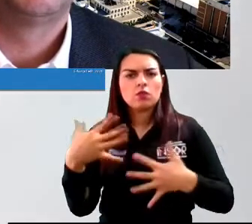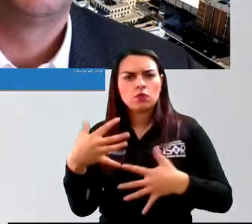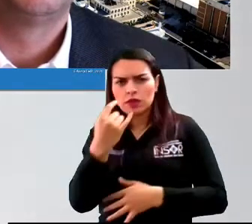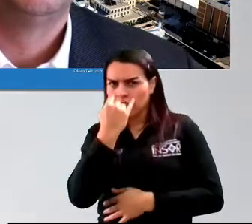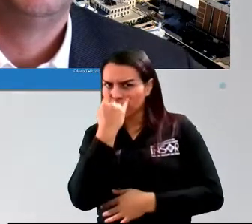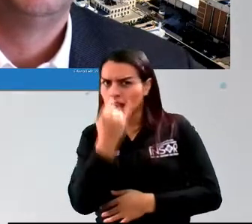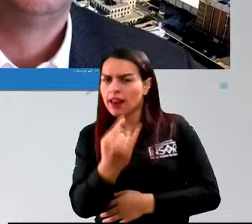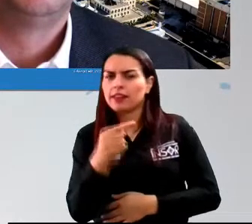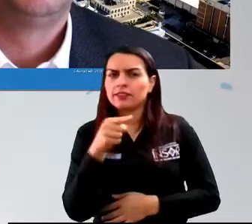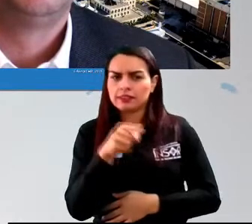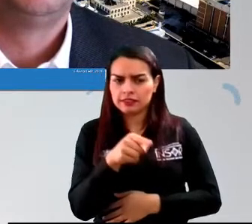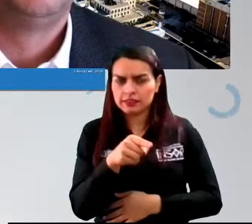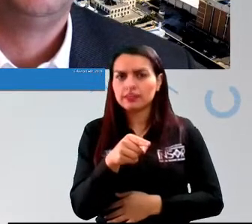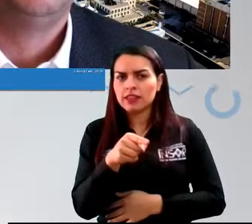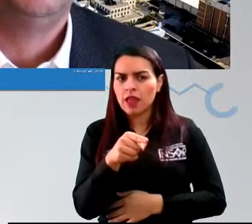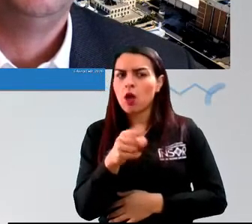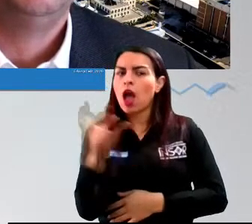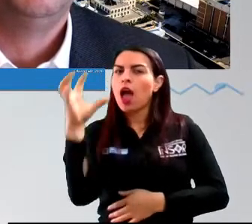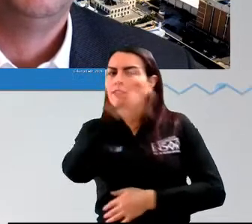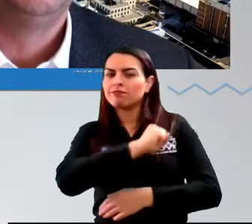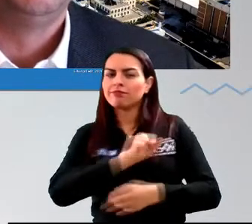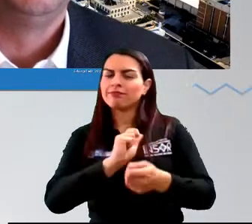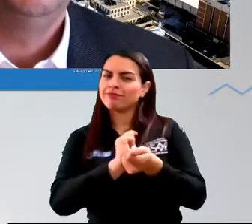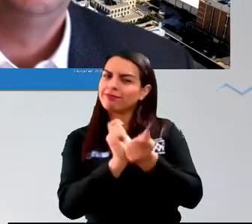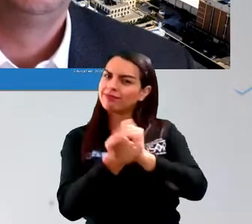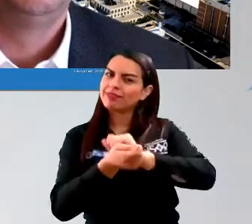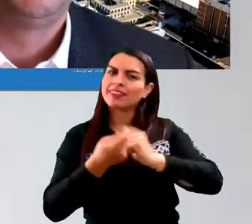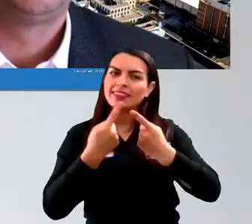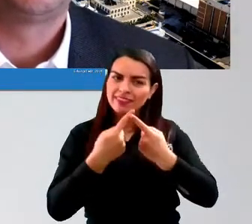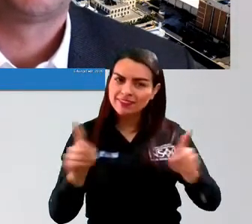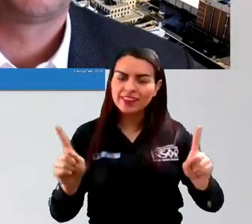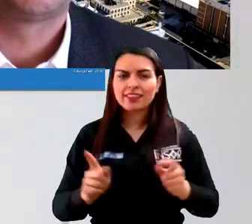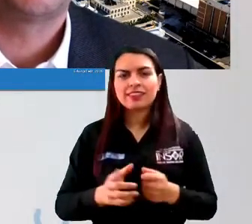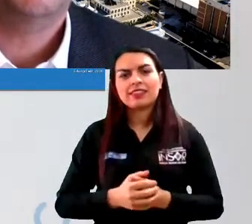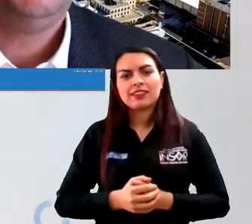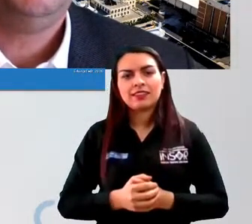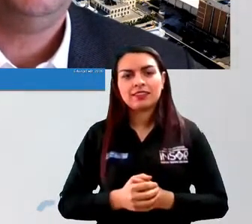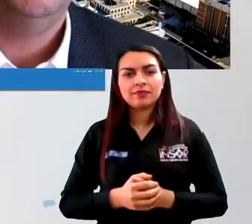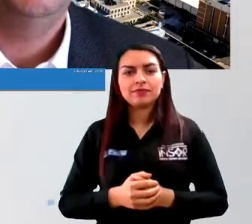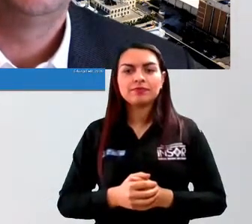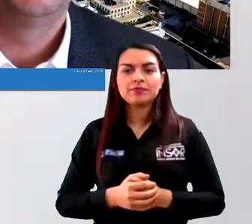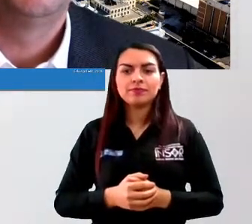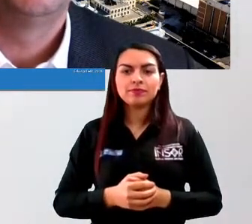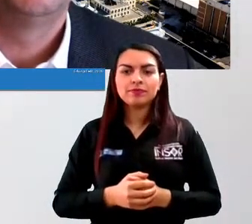diferencia. Y entonces esto me trae a colación